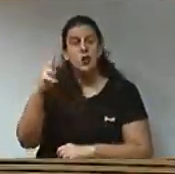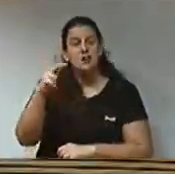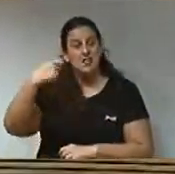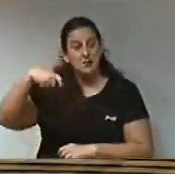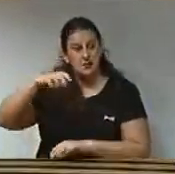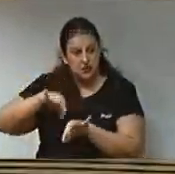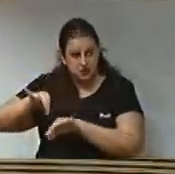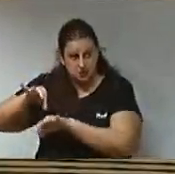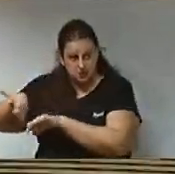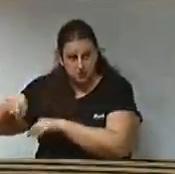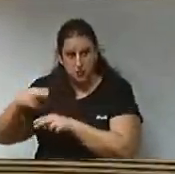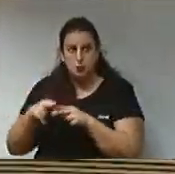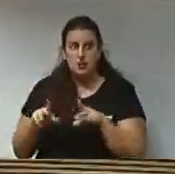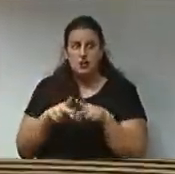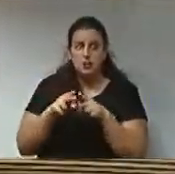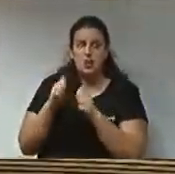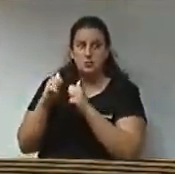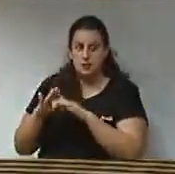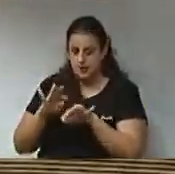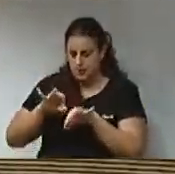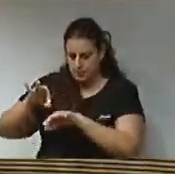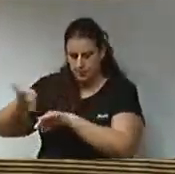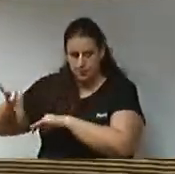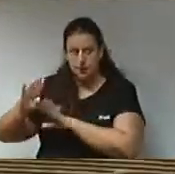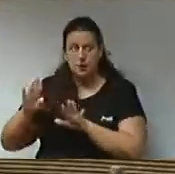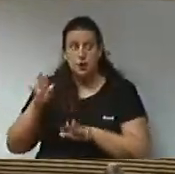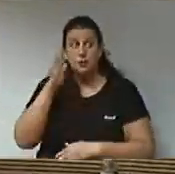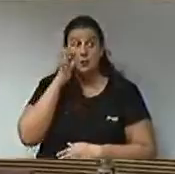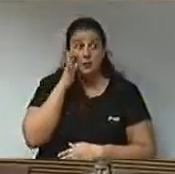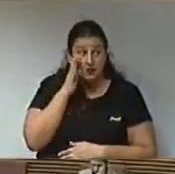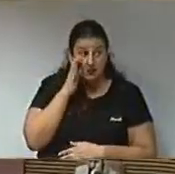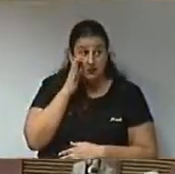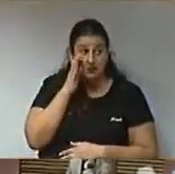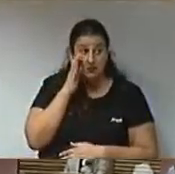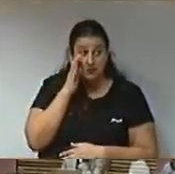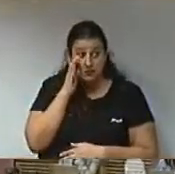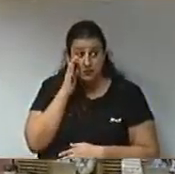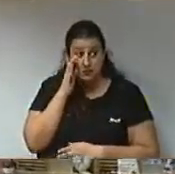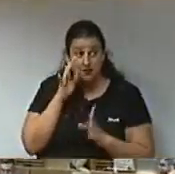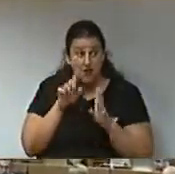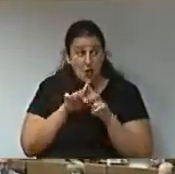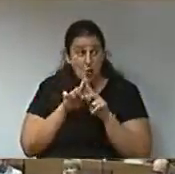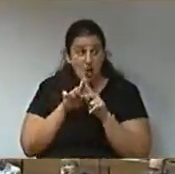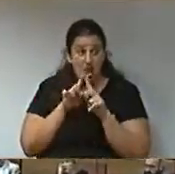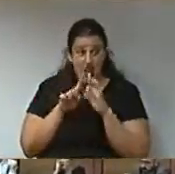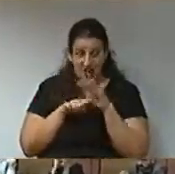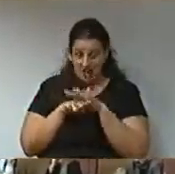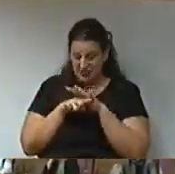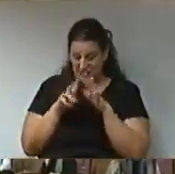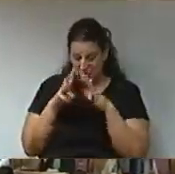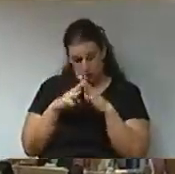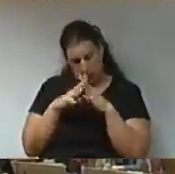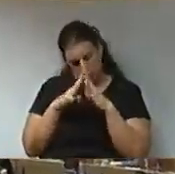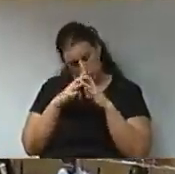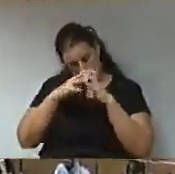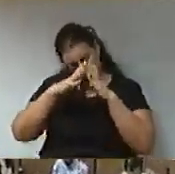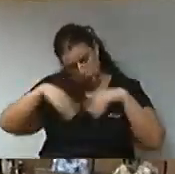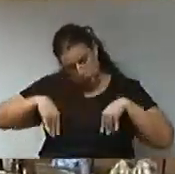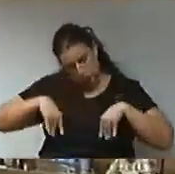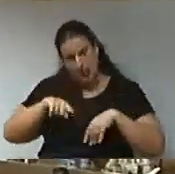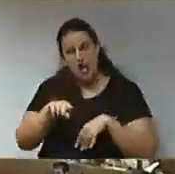de Política Social y al de Vivienda. Pero no solo ha caído la columna vertebral de su gestión, también ha caído la columna